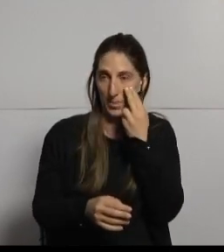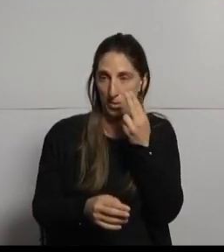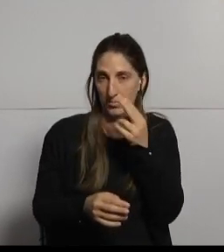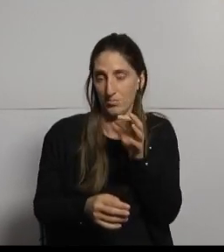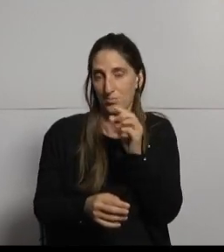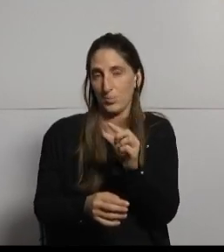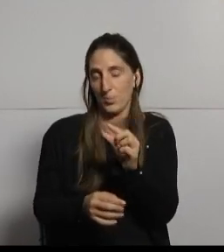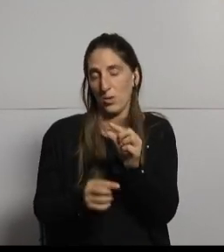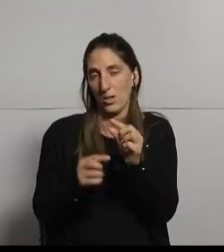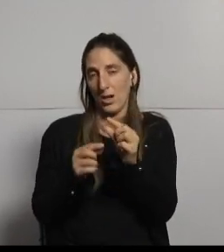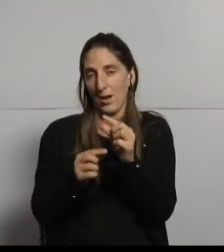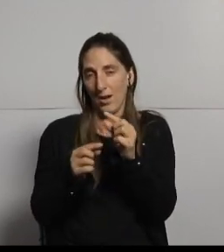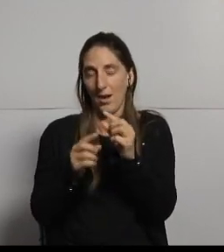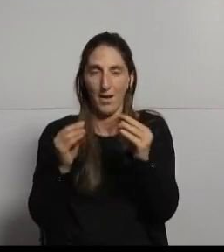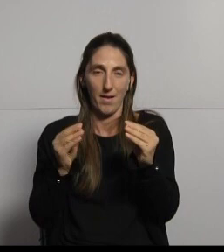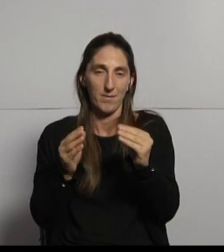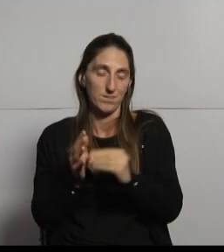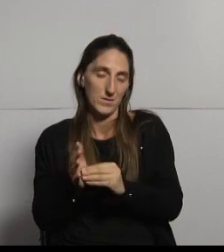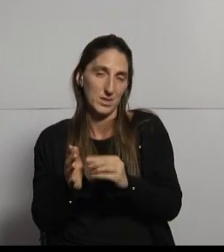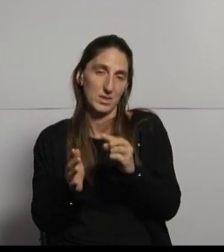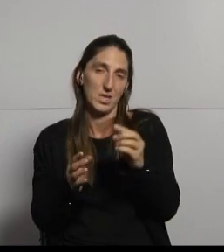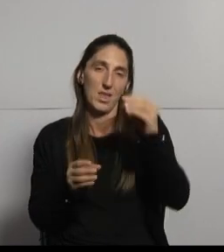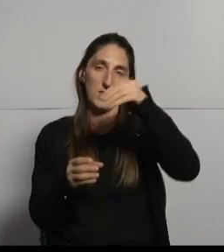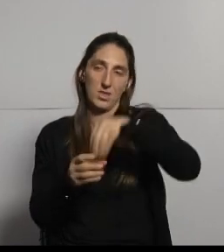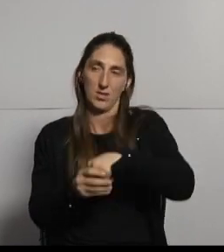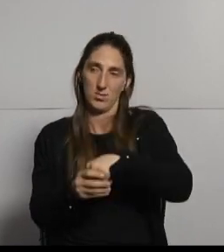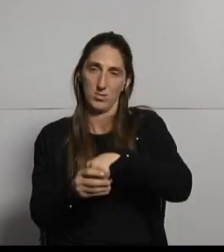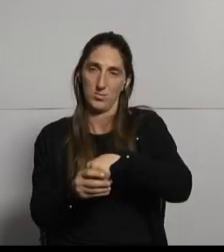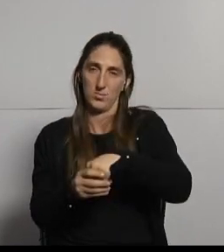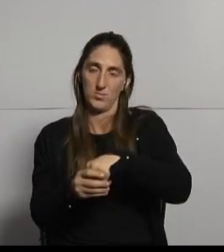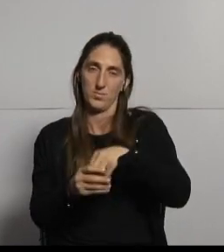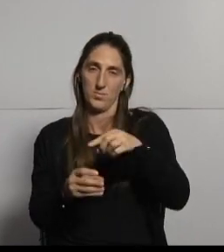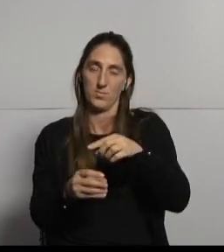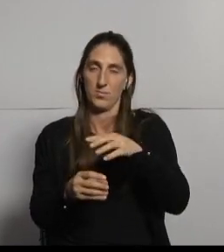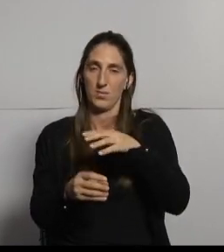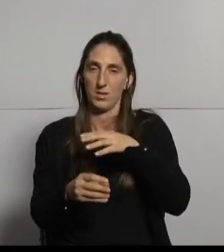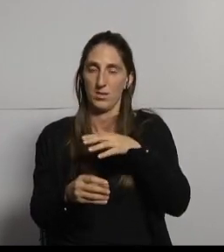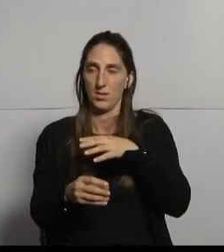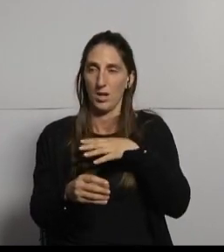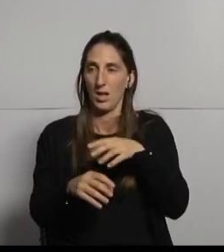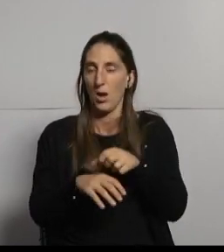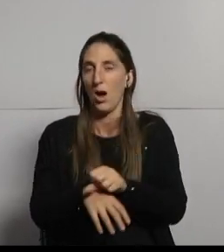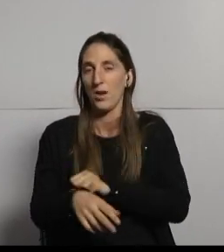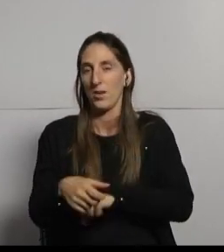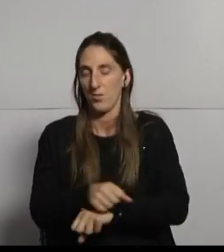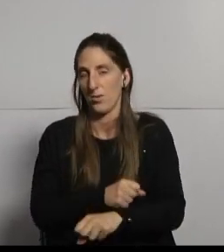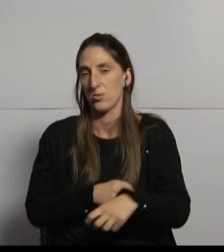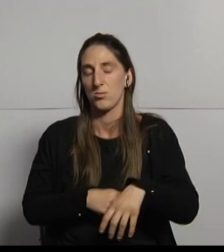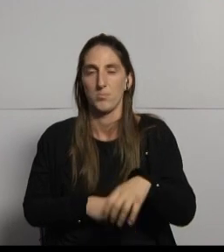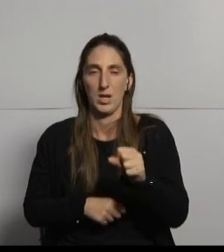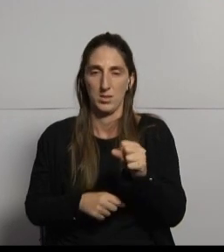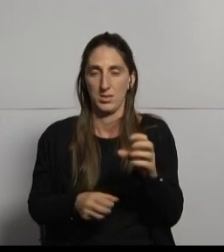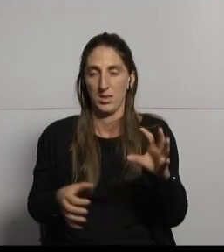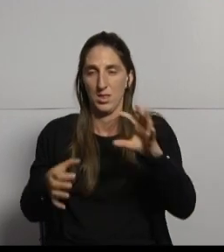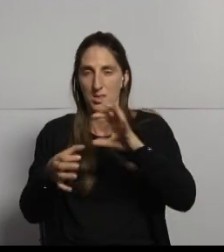En pocos casos se ven de forma integrada, lo cual requiere un esfuerzo mucho mayor para integrarla con los